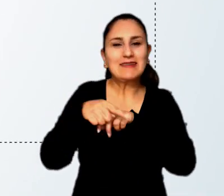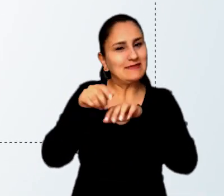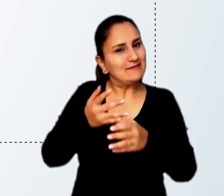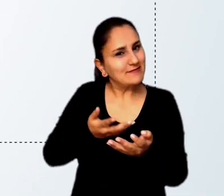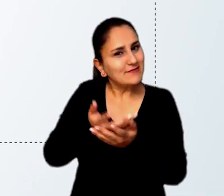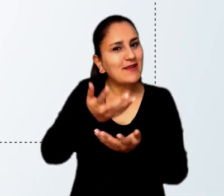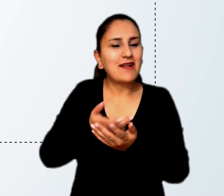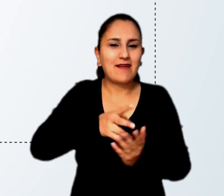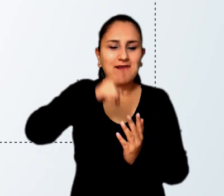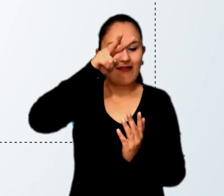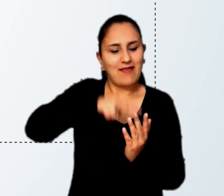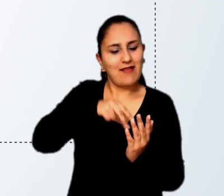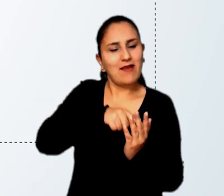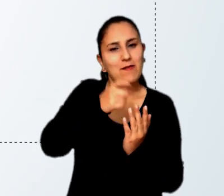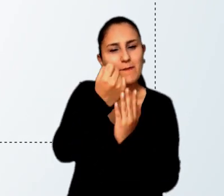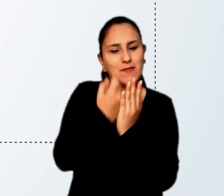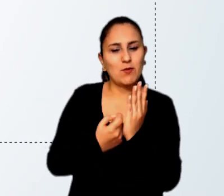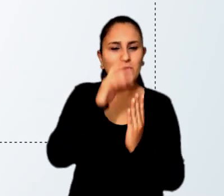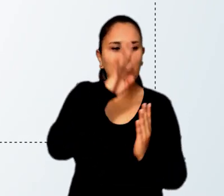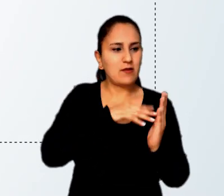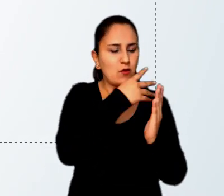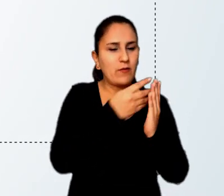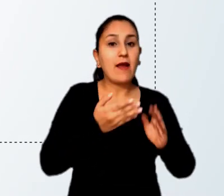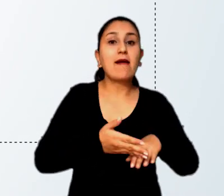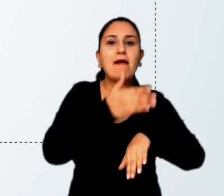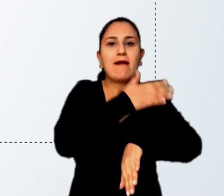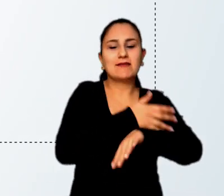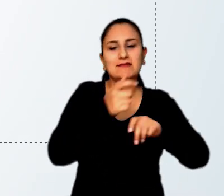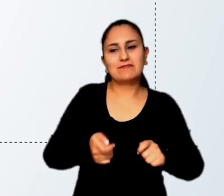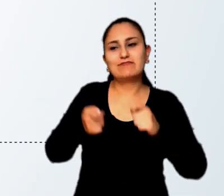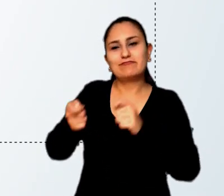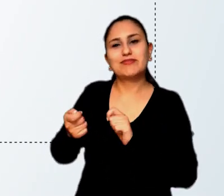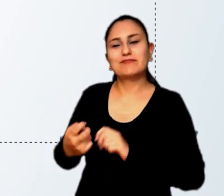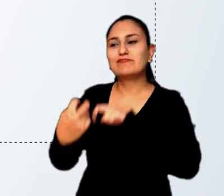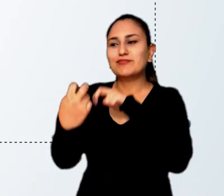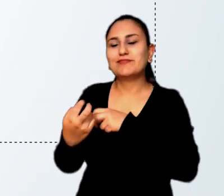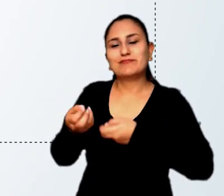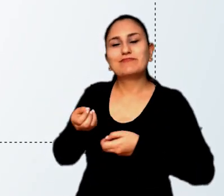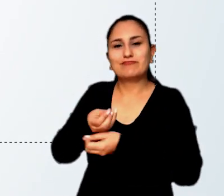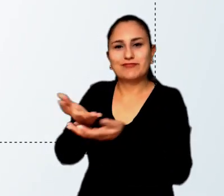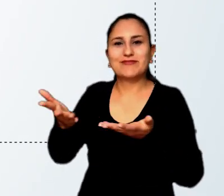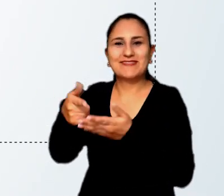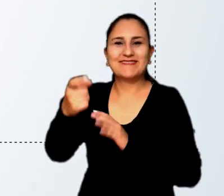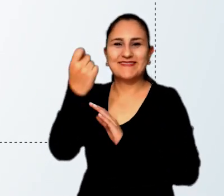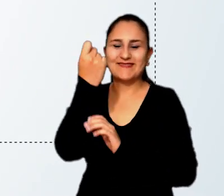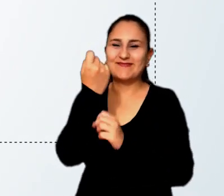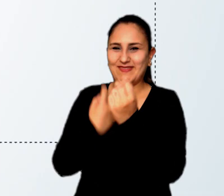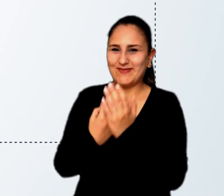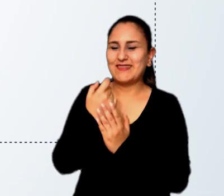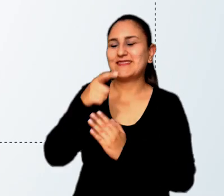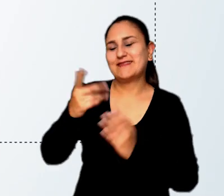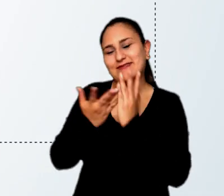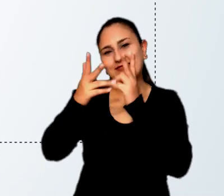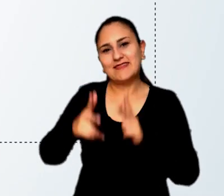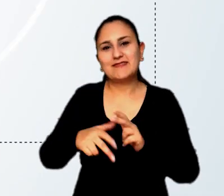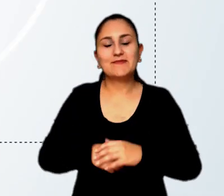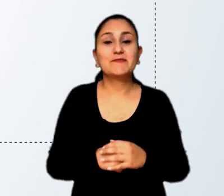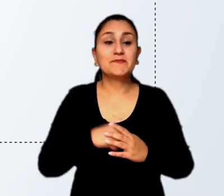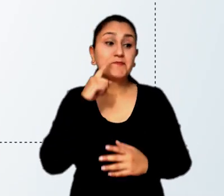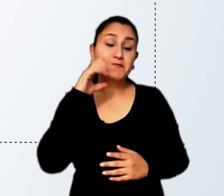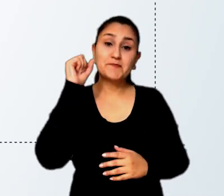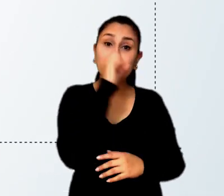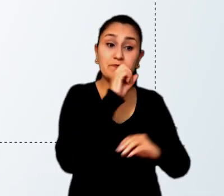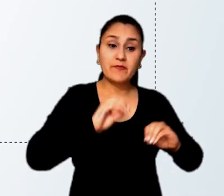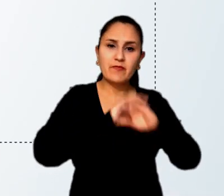las preguntas y rúbricas antes de presentar las preguntas a los estudiantes identifique con claridad que debe